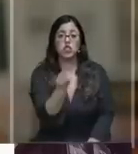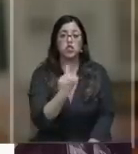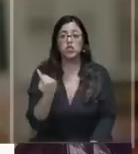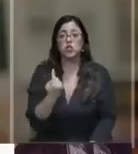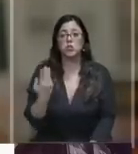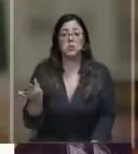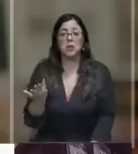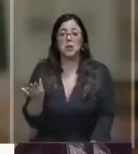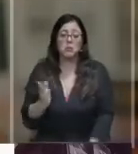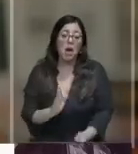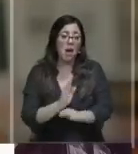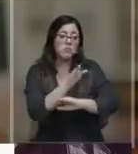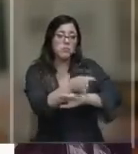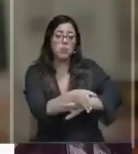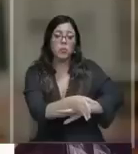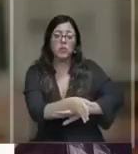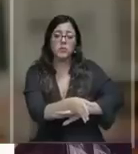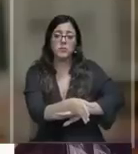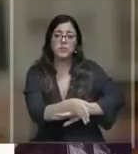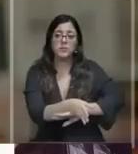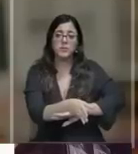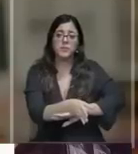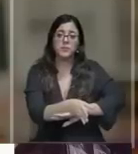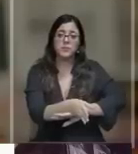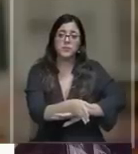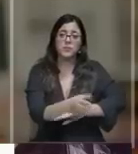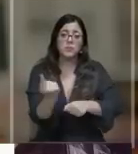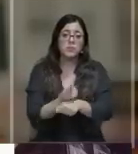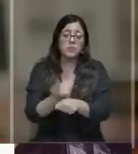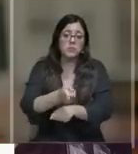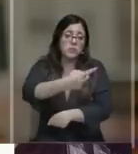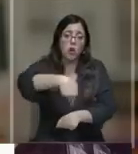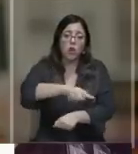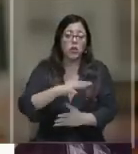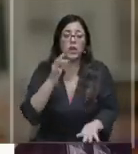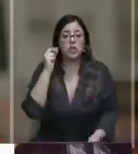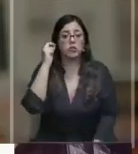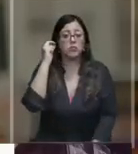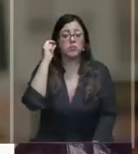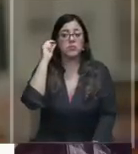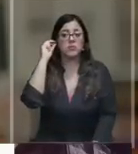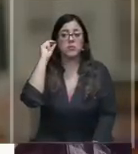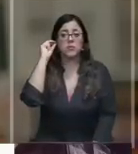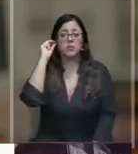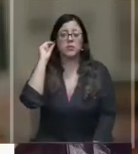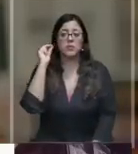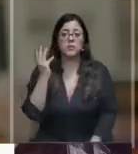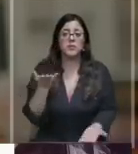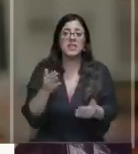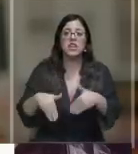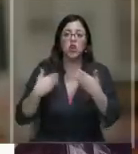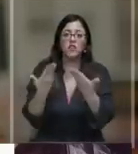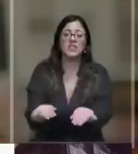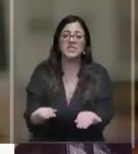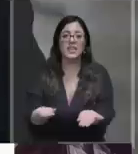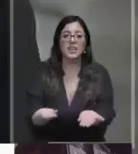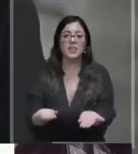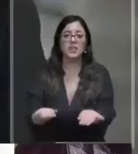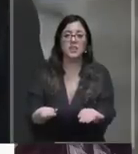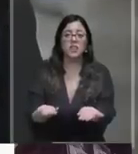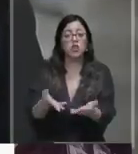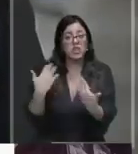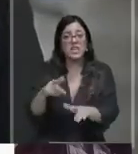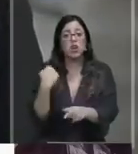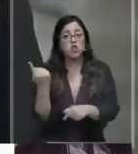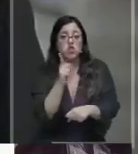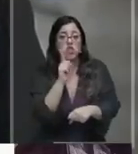proactivamente fuimos a hablar con ellos y ofrecer ya el desarrollo que nosotros teníamos. Sin